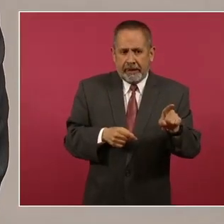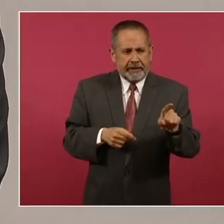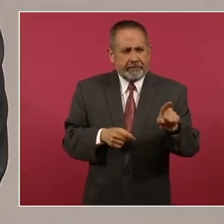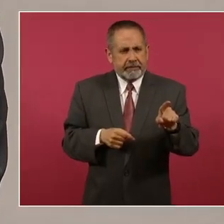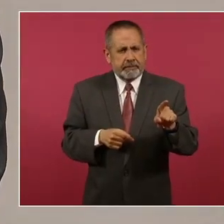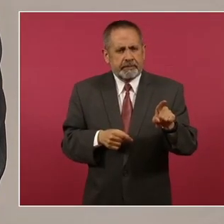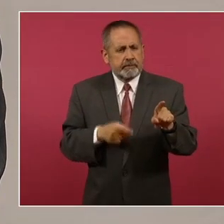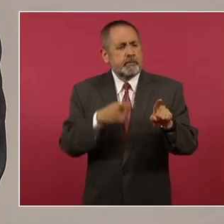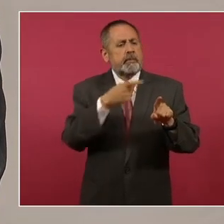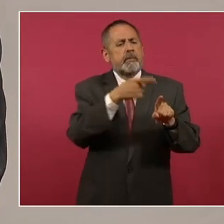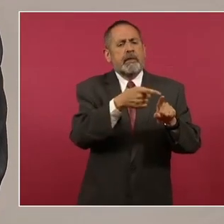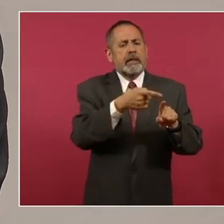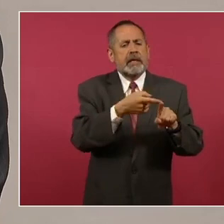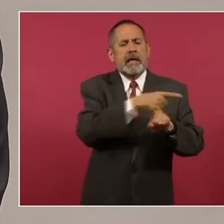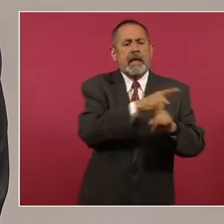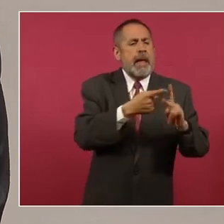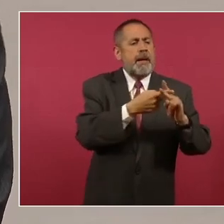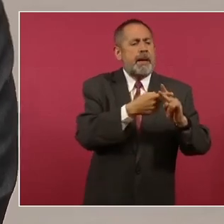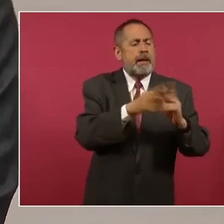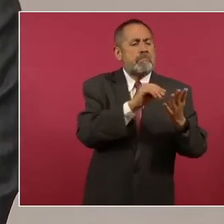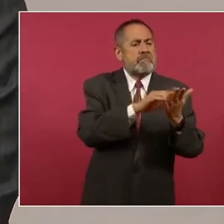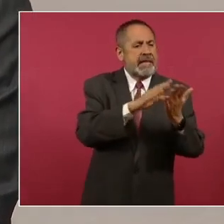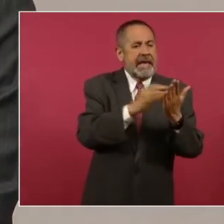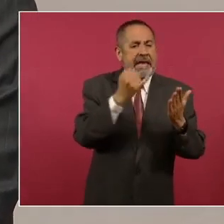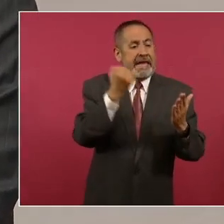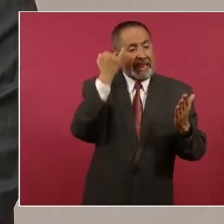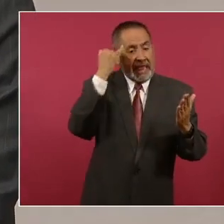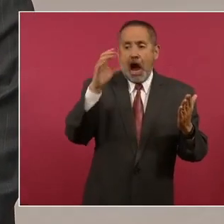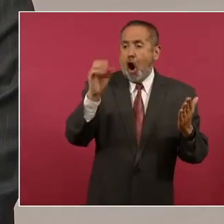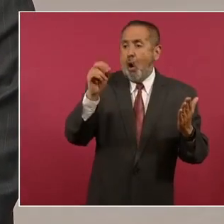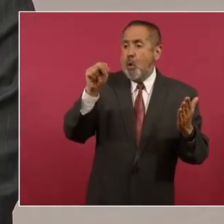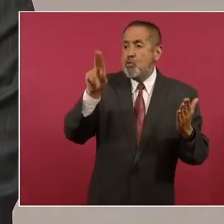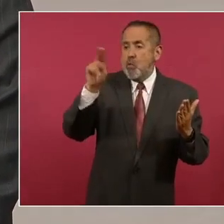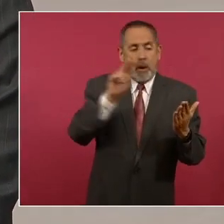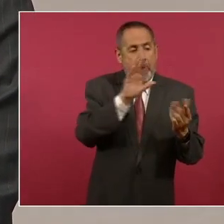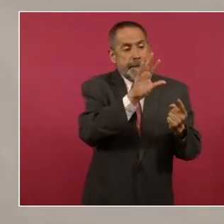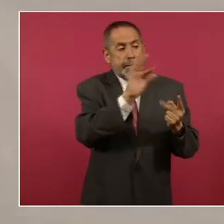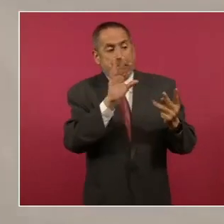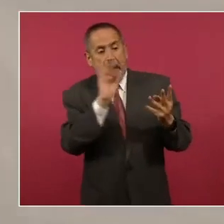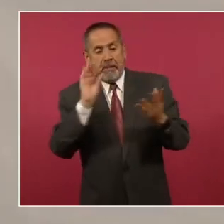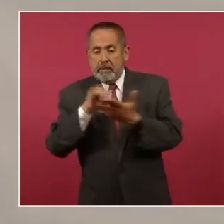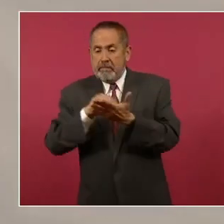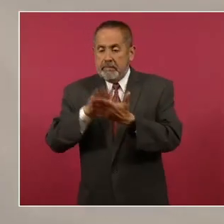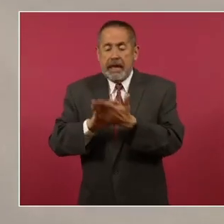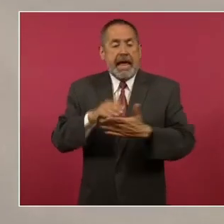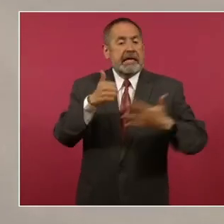de los principios de la ONU, el 6 de enero de